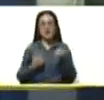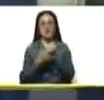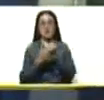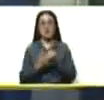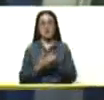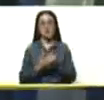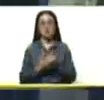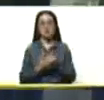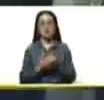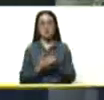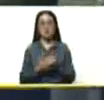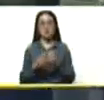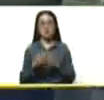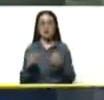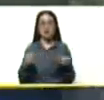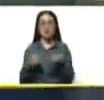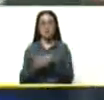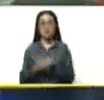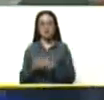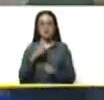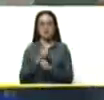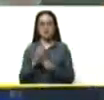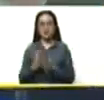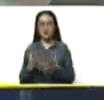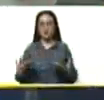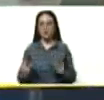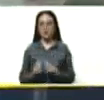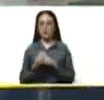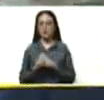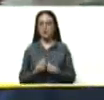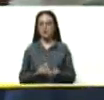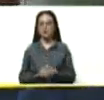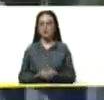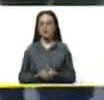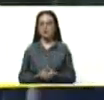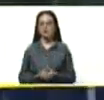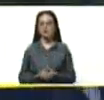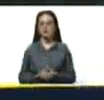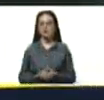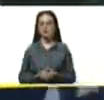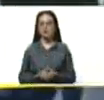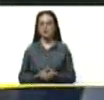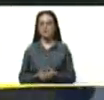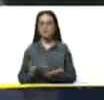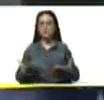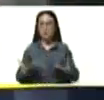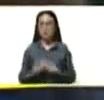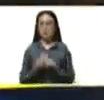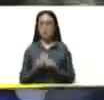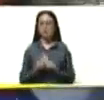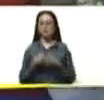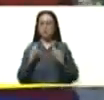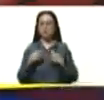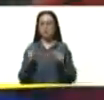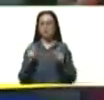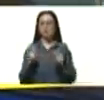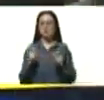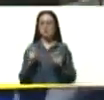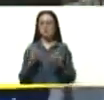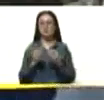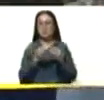dando y a todo ese apoyo que hemos hecho trabajando juntos, como su consigna fue en su momento determinado, juntos solo es posible, vamos